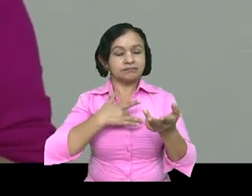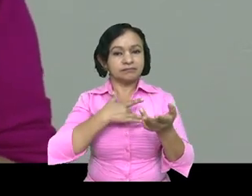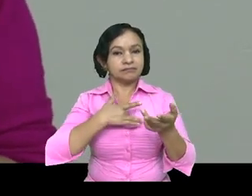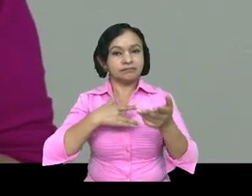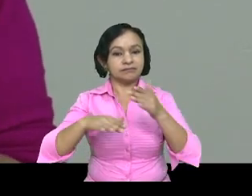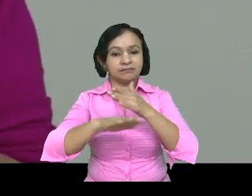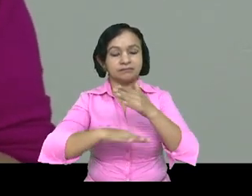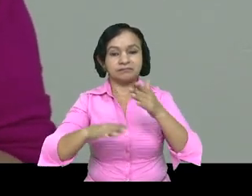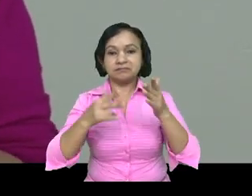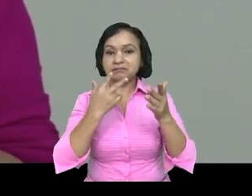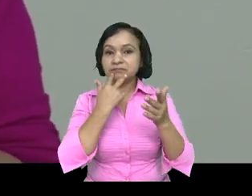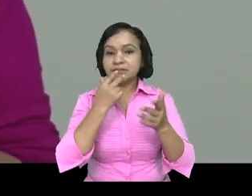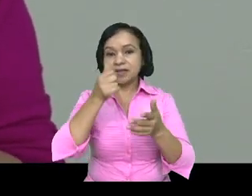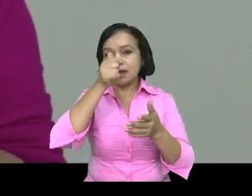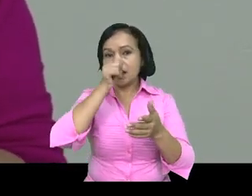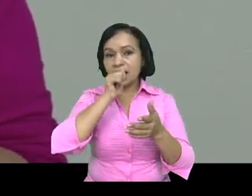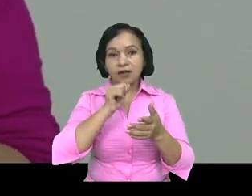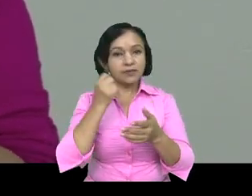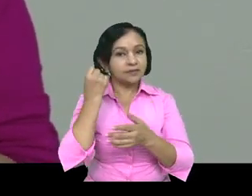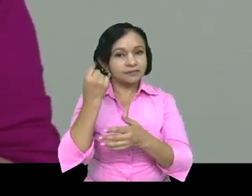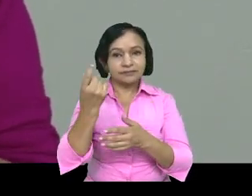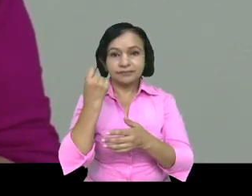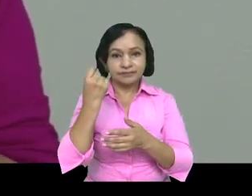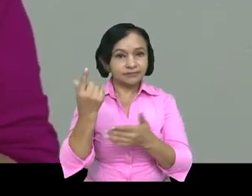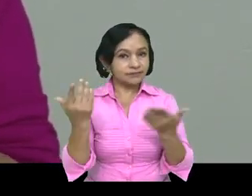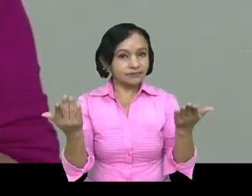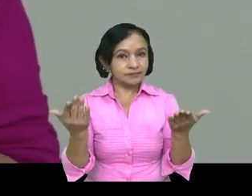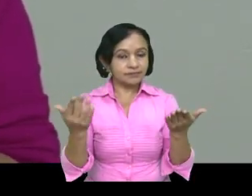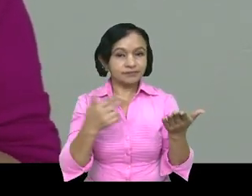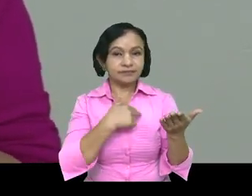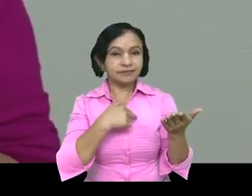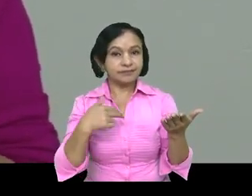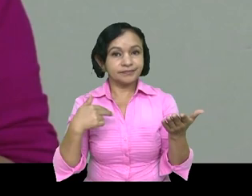no está satisfecha. ¿Y eso qué te genera?